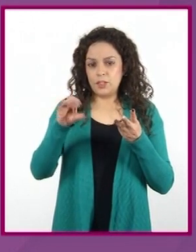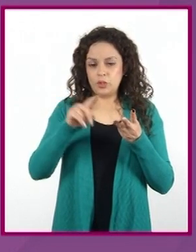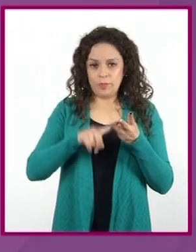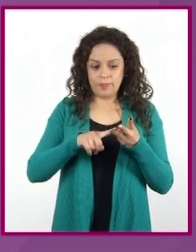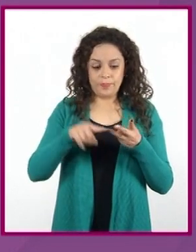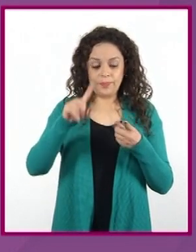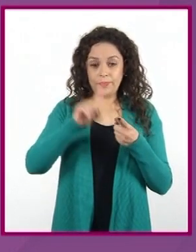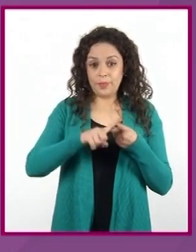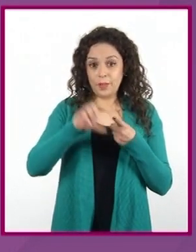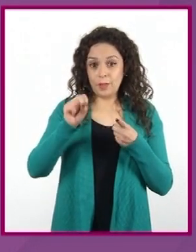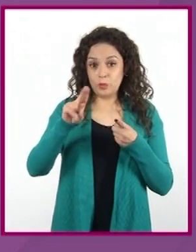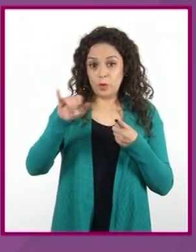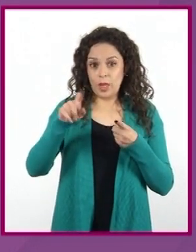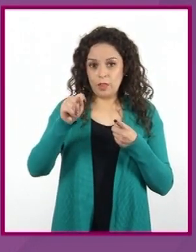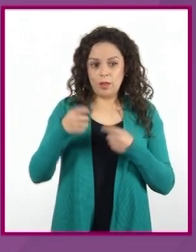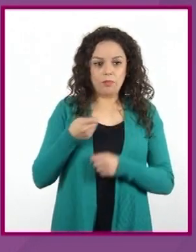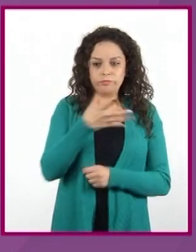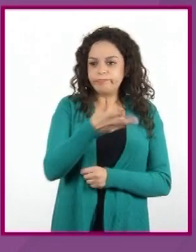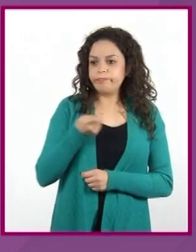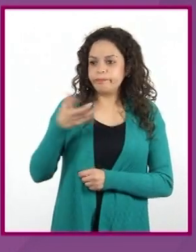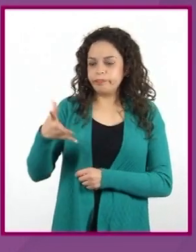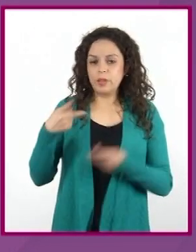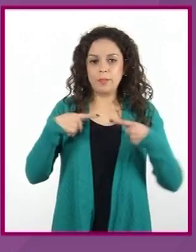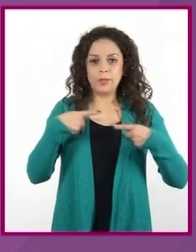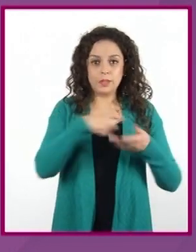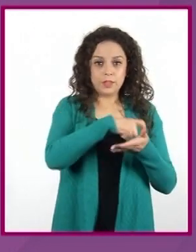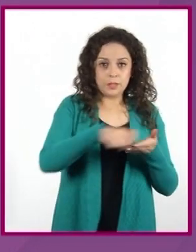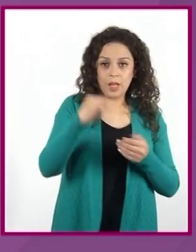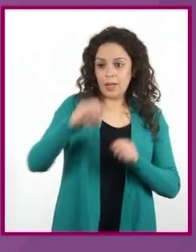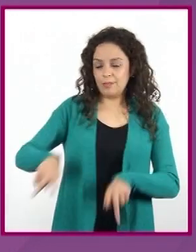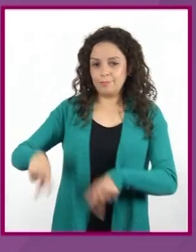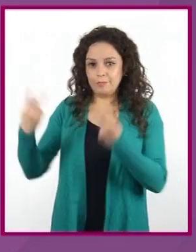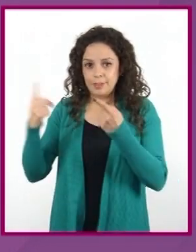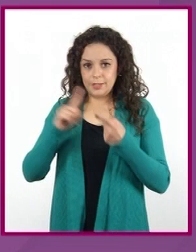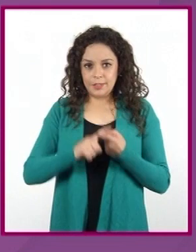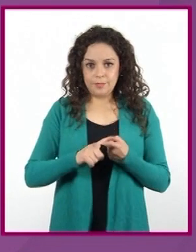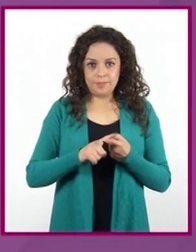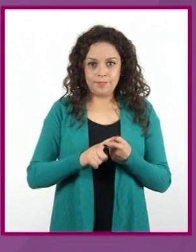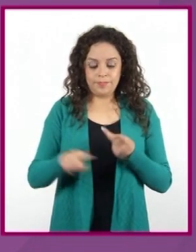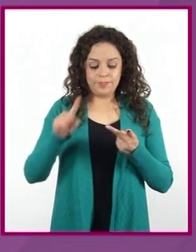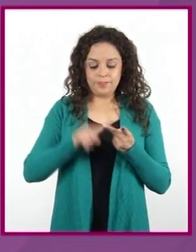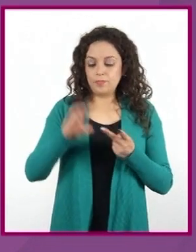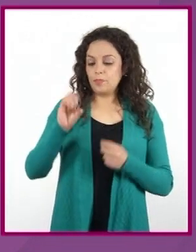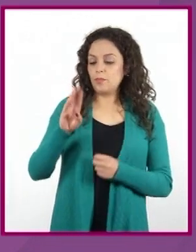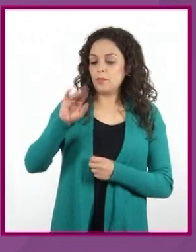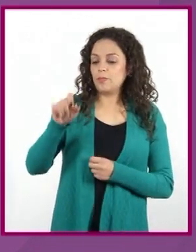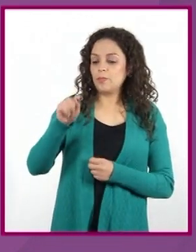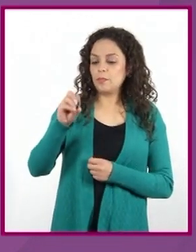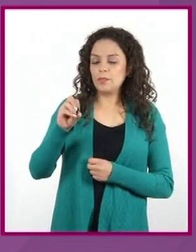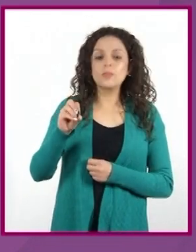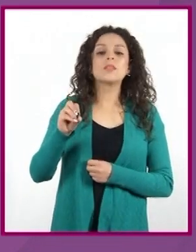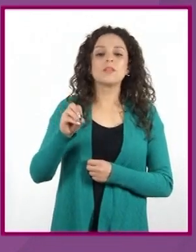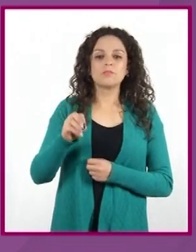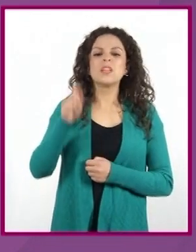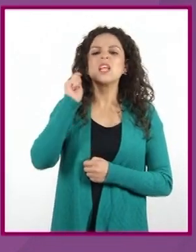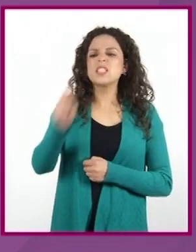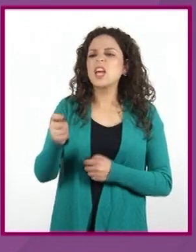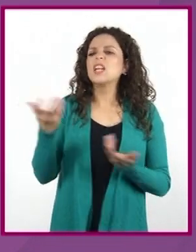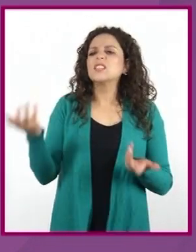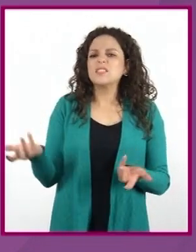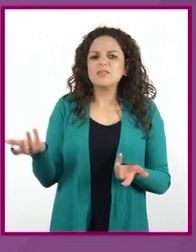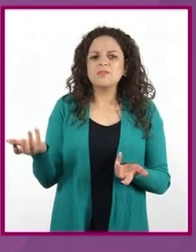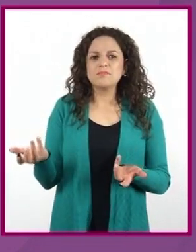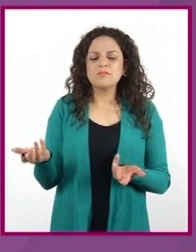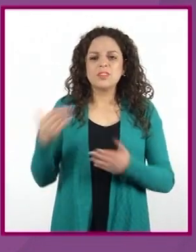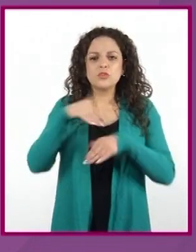se denomina así a las partes comprador y vendedor. El objeto, que es el bien o los derechos creados sobre